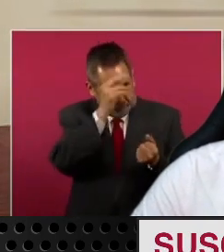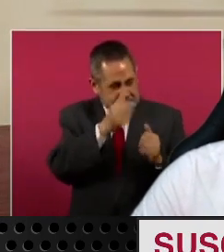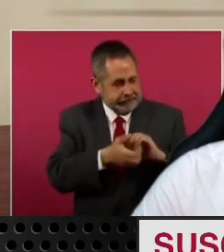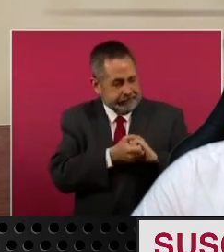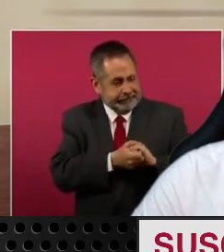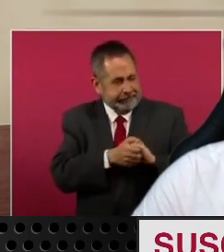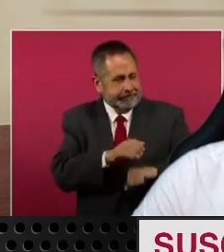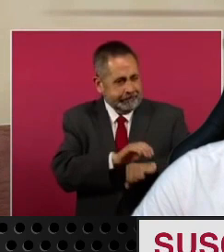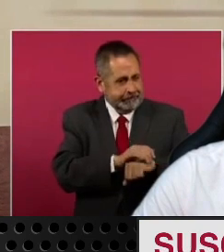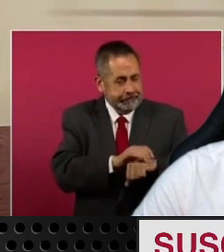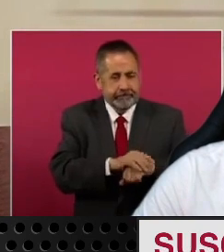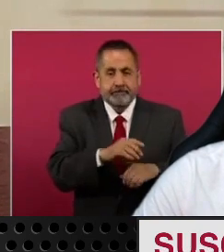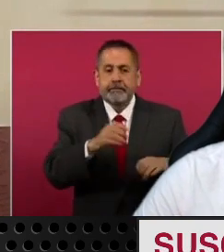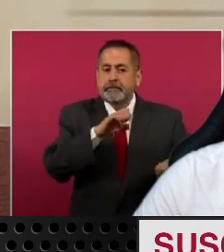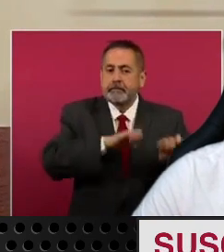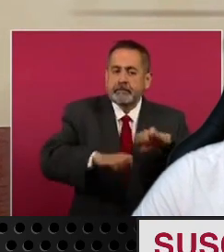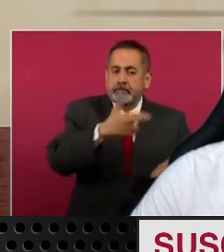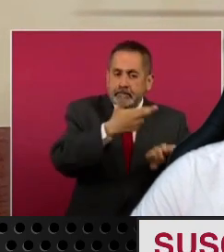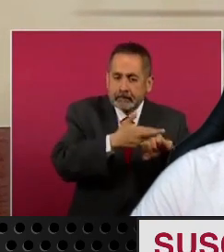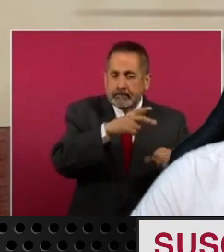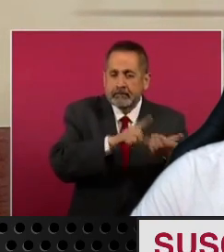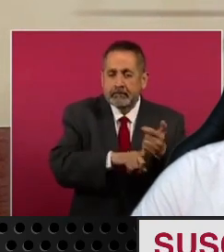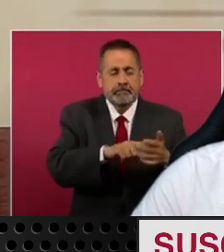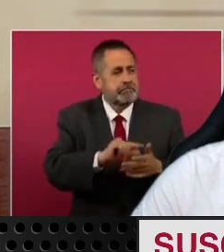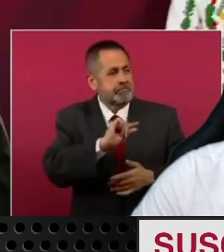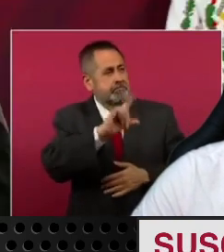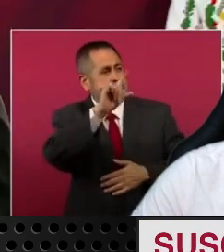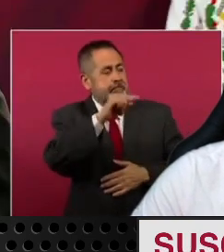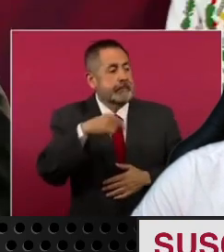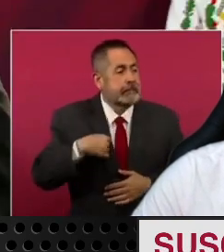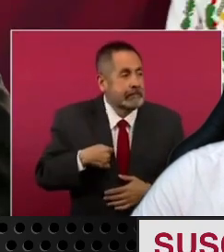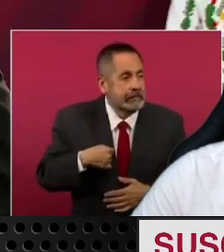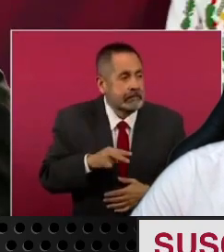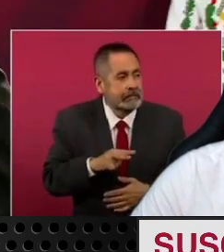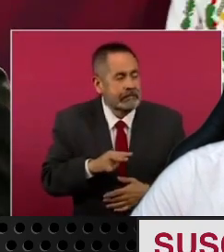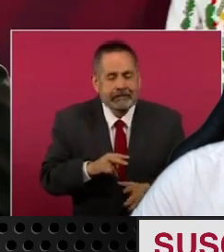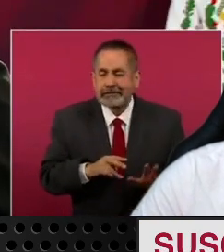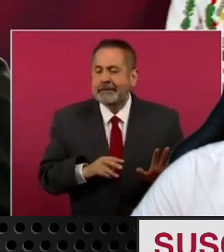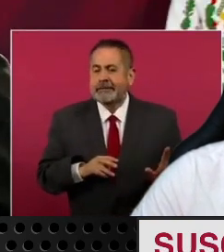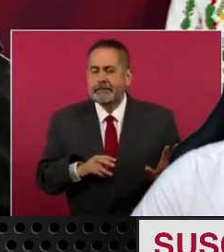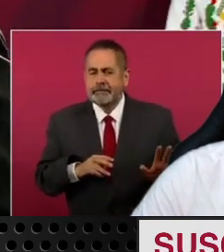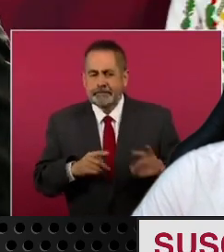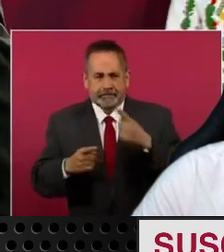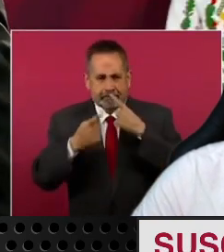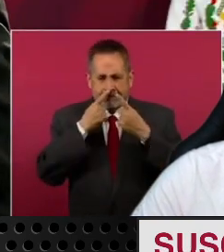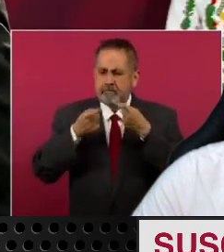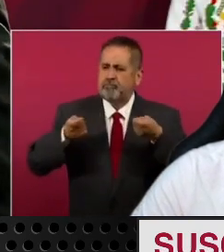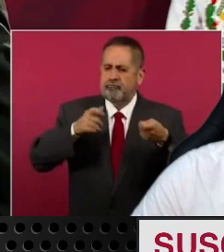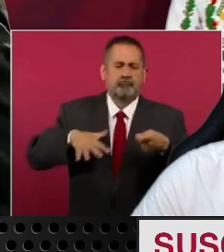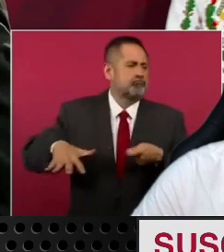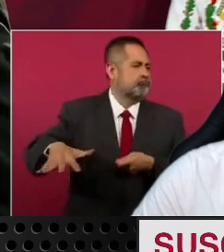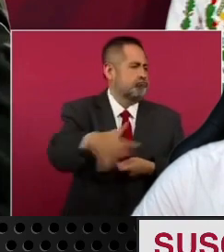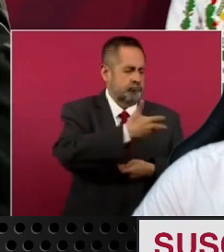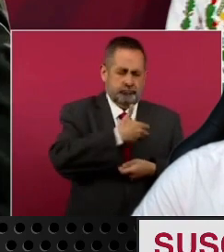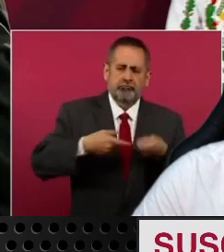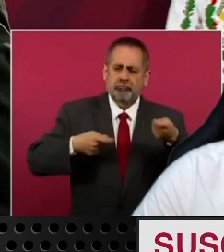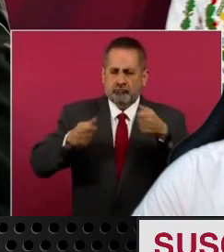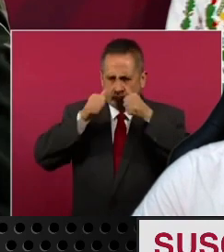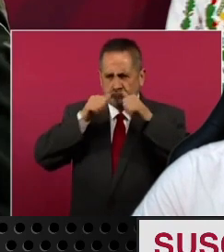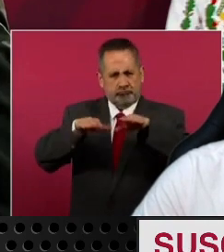con los empresarios con los de arriba Pues sí hay que gobernar para todos